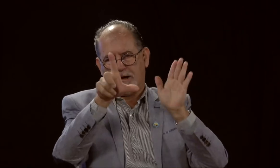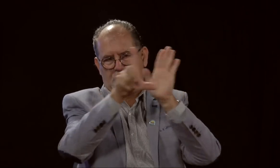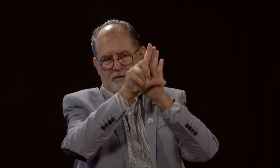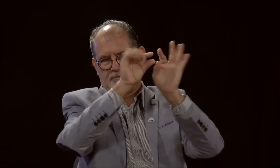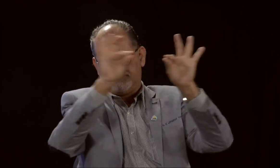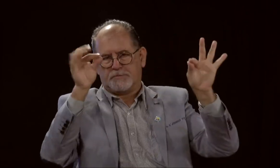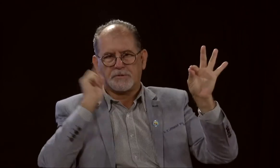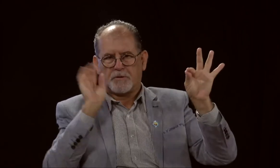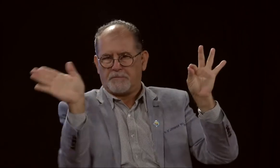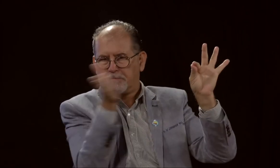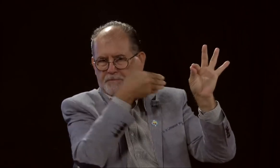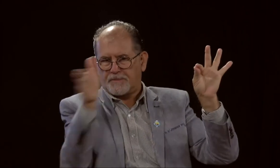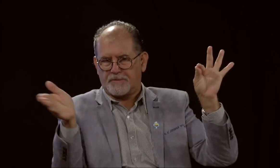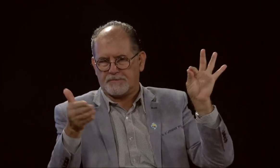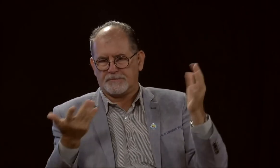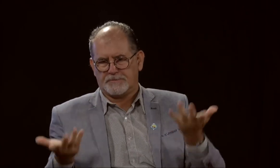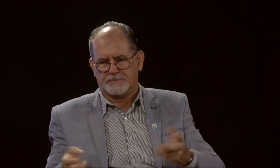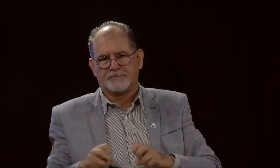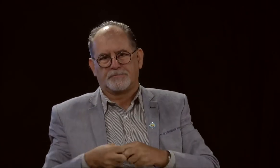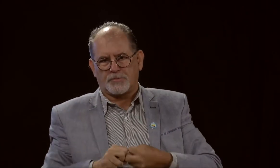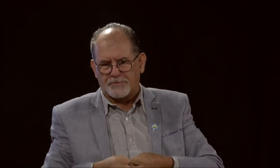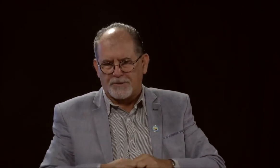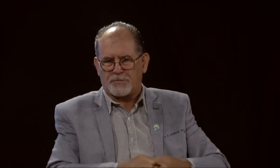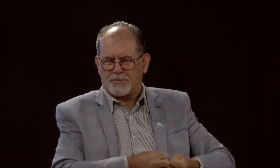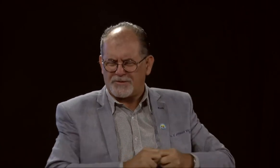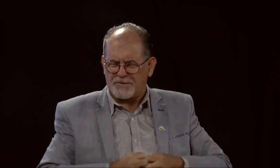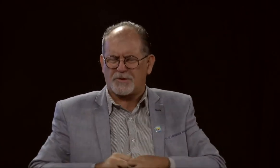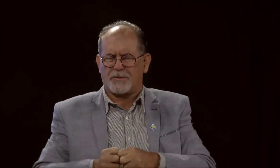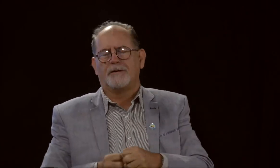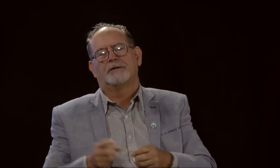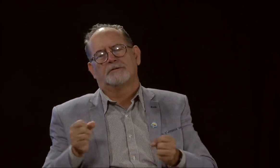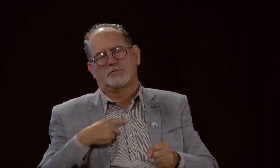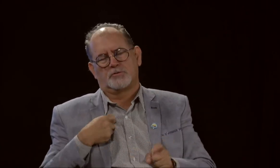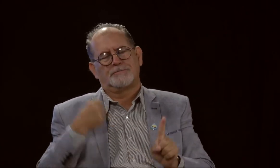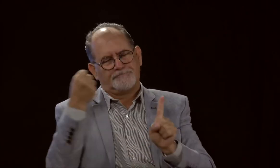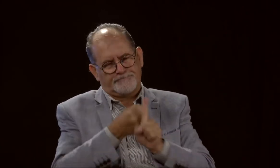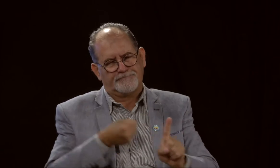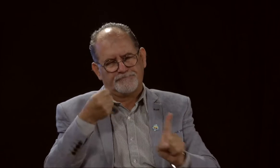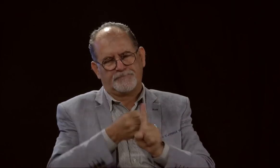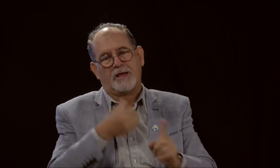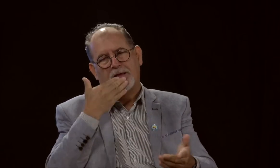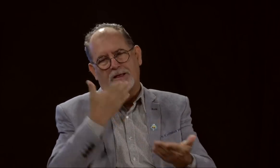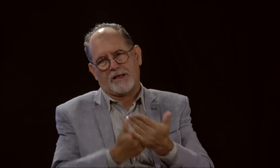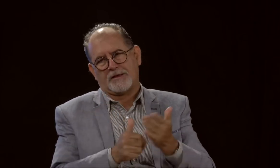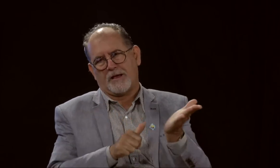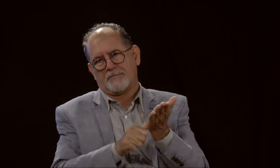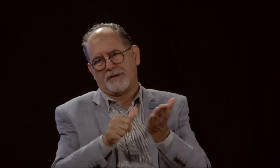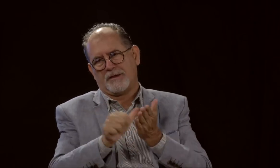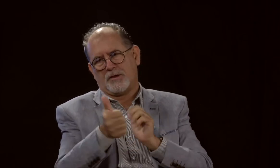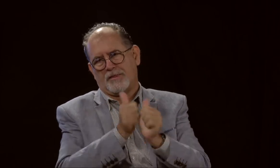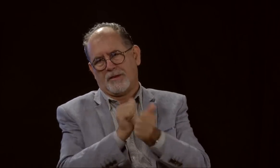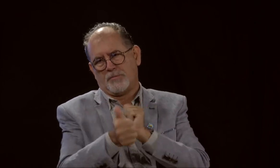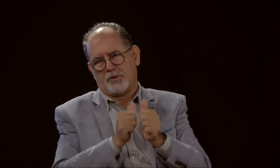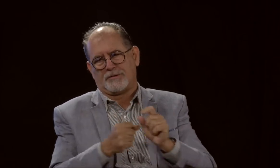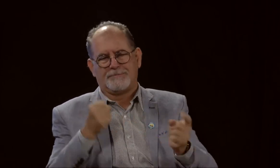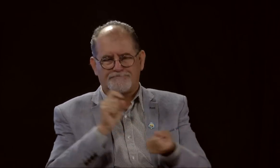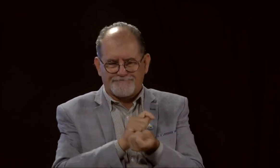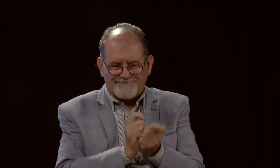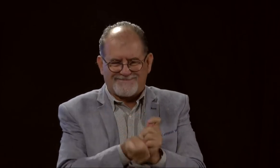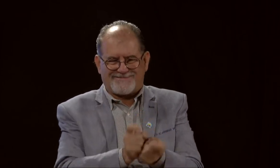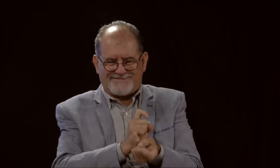Y nosotros somos sordo-olímpicos. Entonces, era muy complicado. Se nos hizo un gran problema. Pero,